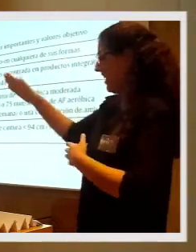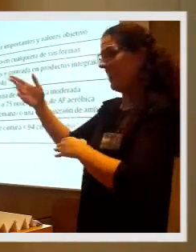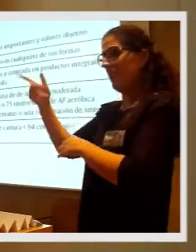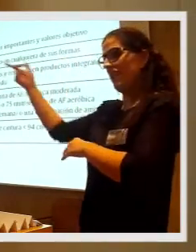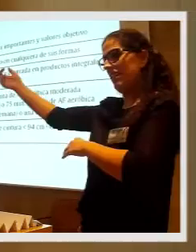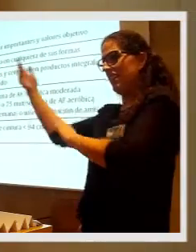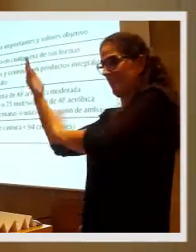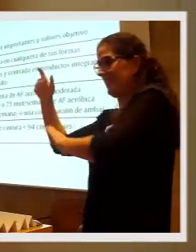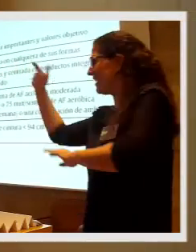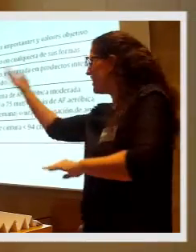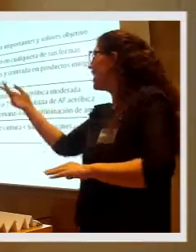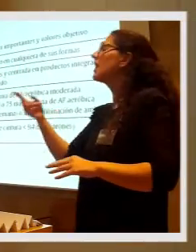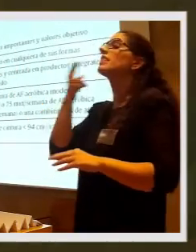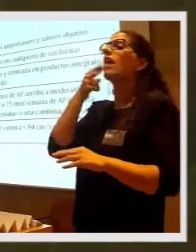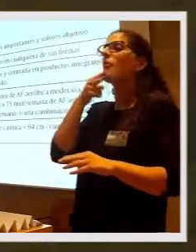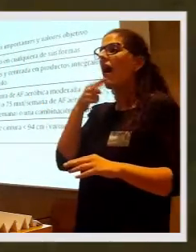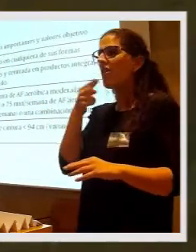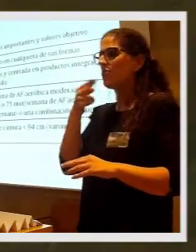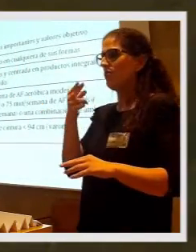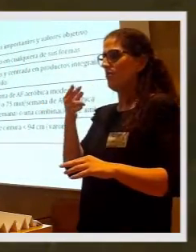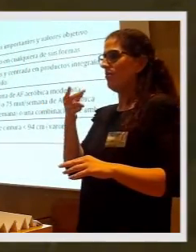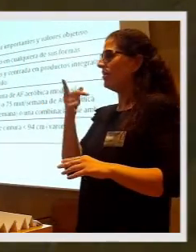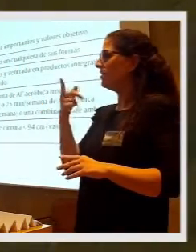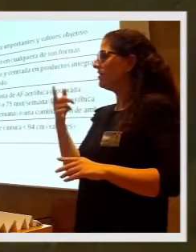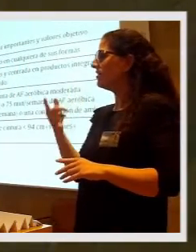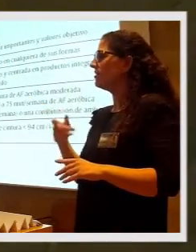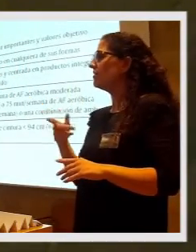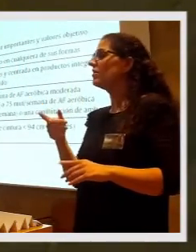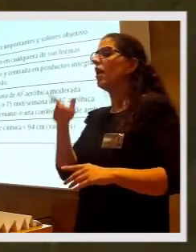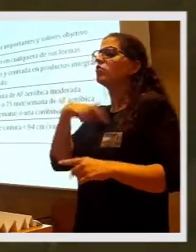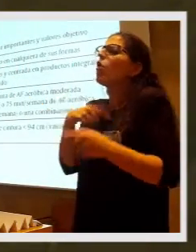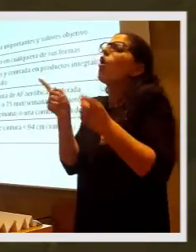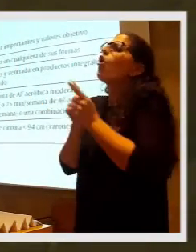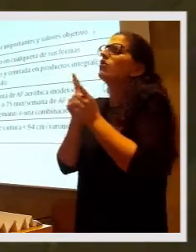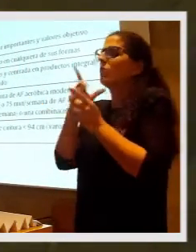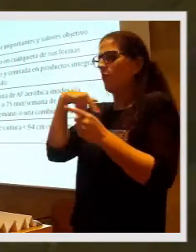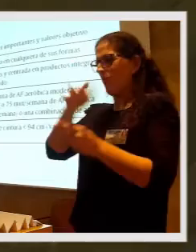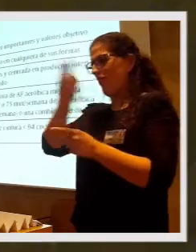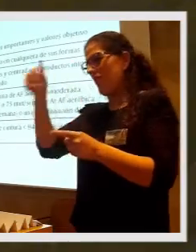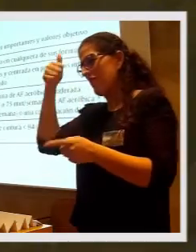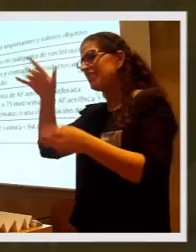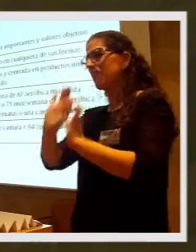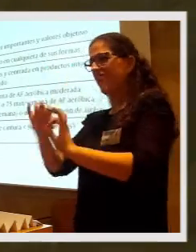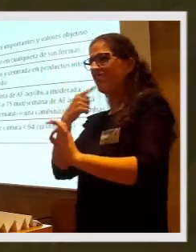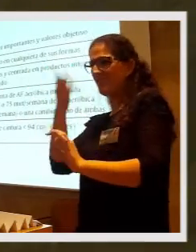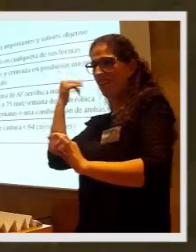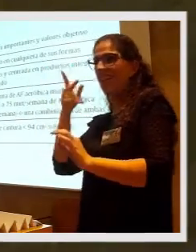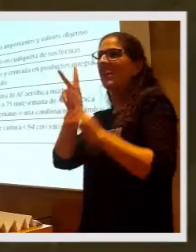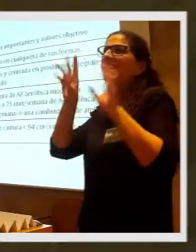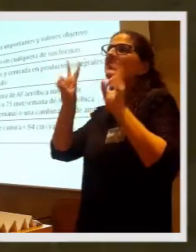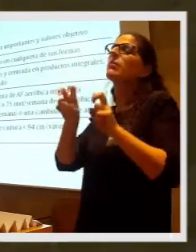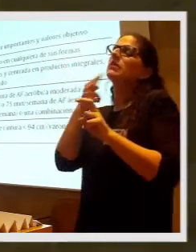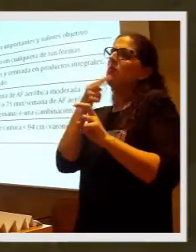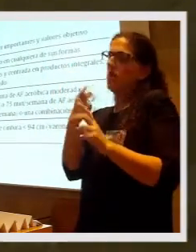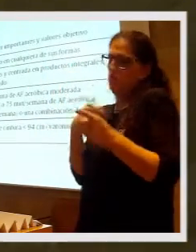tendremos que nombrar el tabaquismo, aunque ahí voy a hacer muy somero porque tenemos un experto y un especialista aquí de Córdoba precisamente para hablarnos del tabaco posteriormente, de